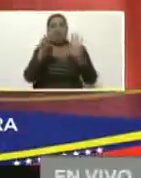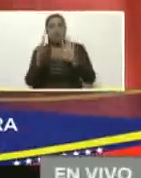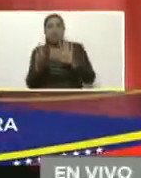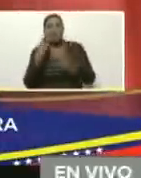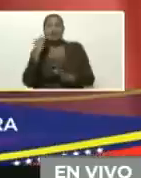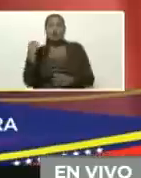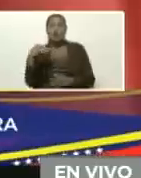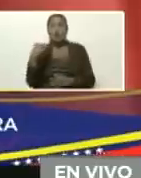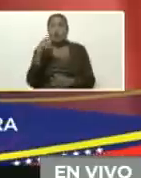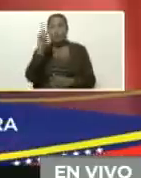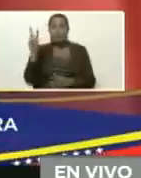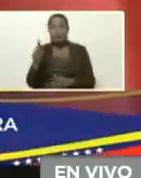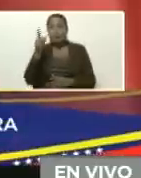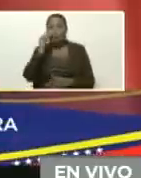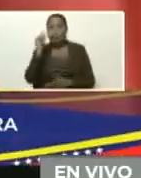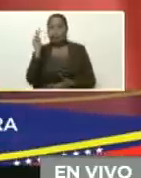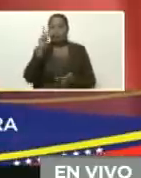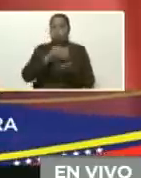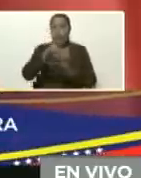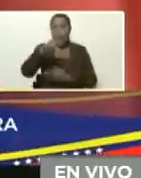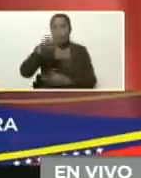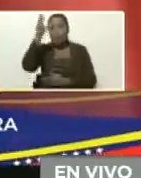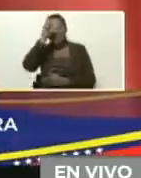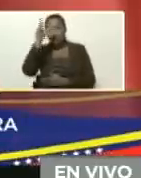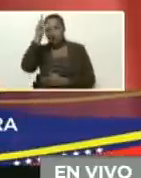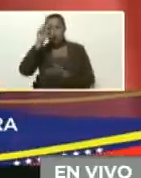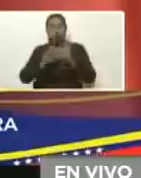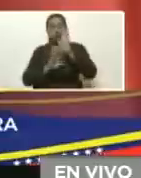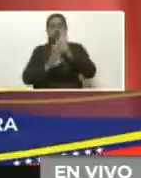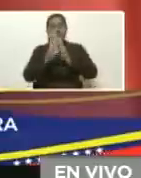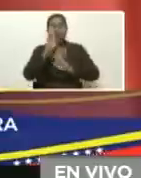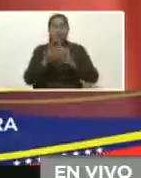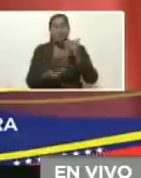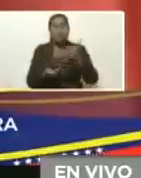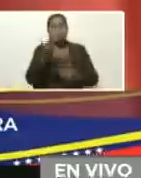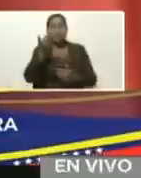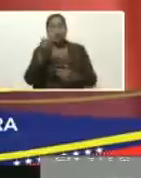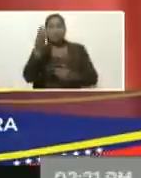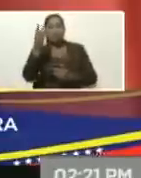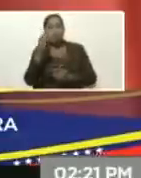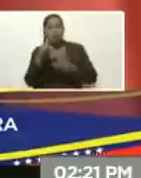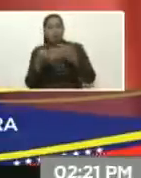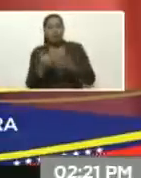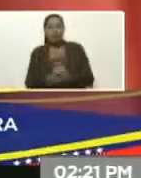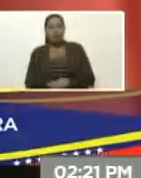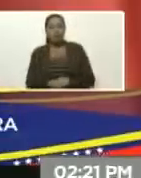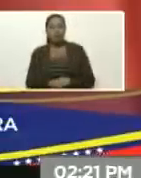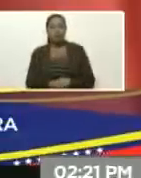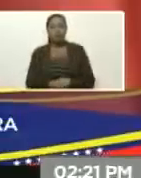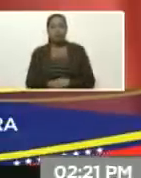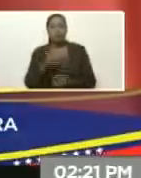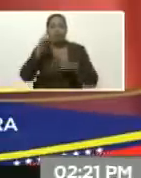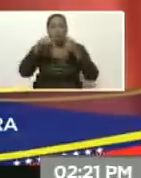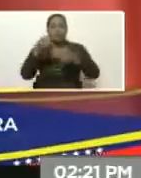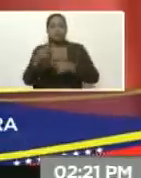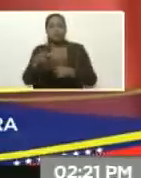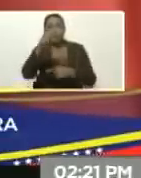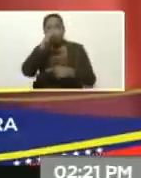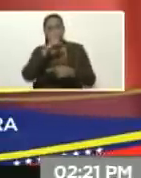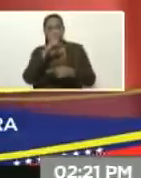jóvenes venezolanos y vamos a incrementar esta cifra en los años